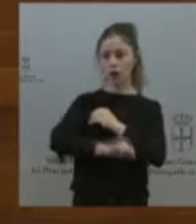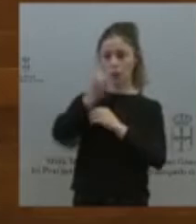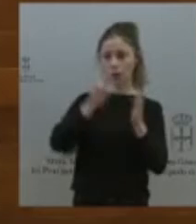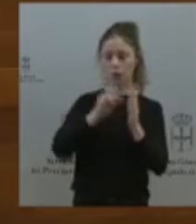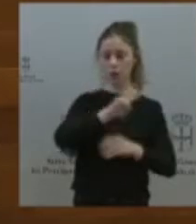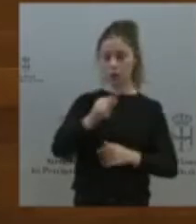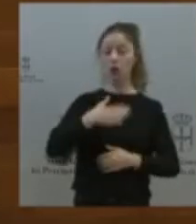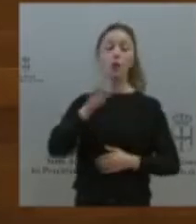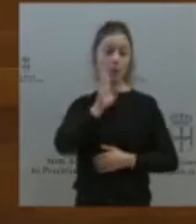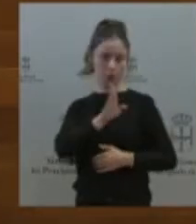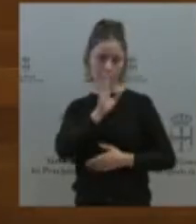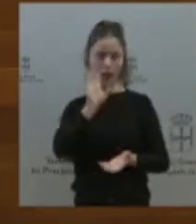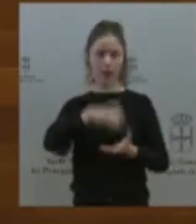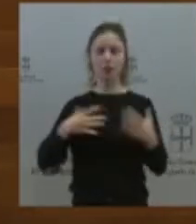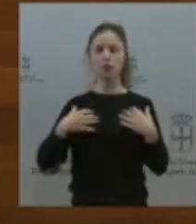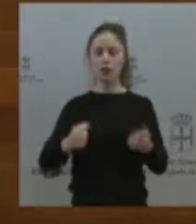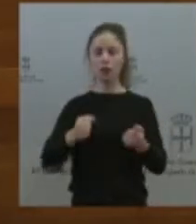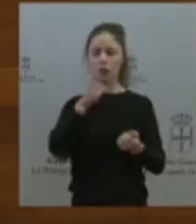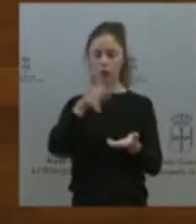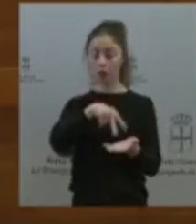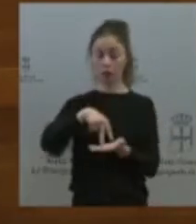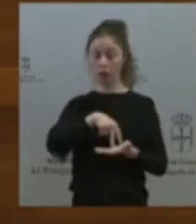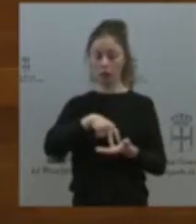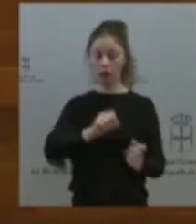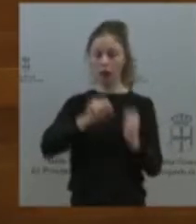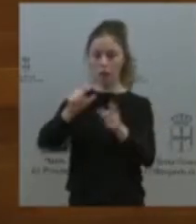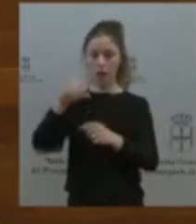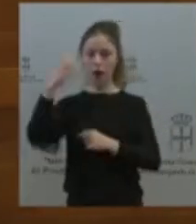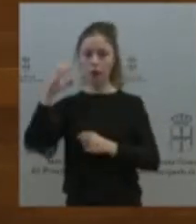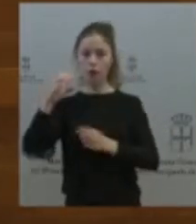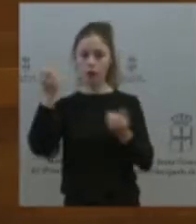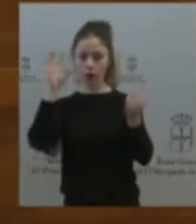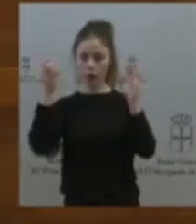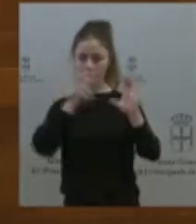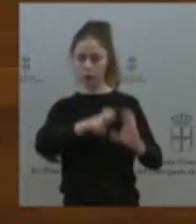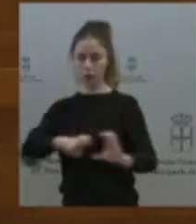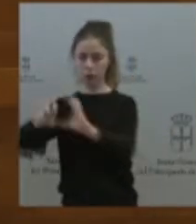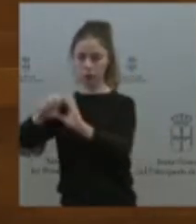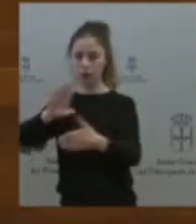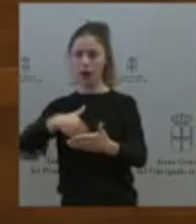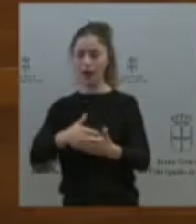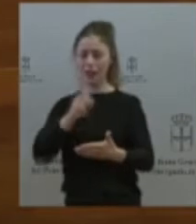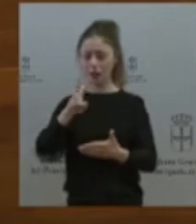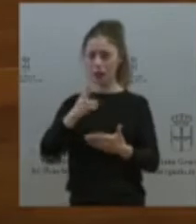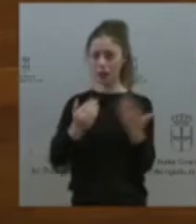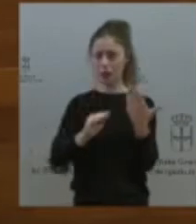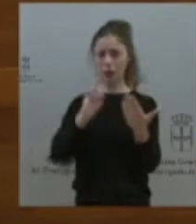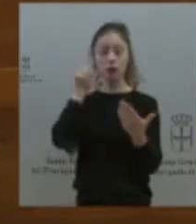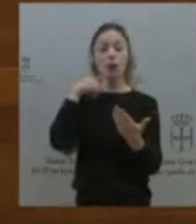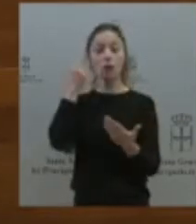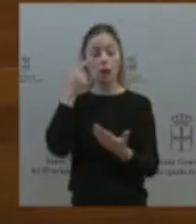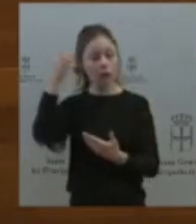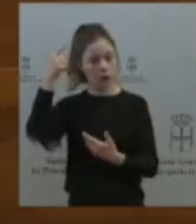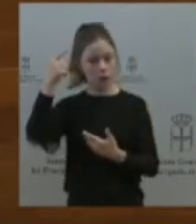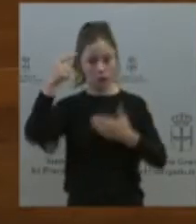desubicada. La envían a Cabueñes en la ambulancia. Sale de urgencias de Cabueñes hacia las 2 de la mañana. Le detectan un tumor benigno en el lóbulo temporal izquierdo. Queda